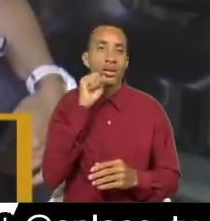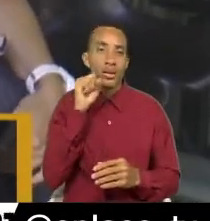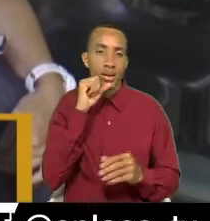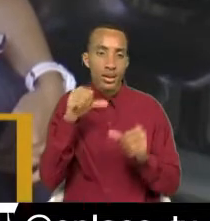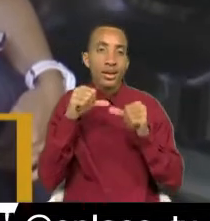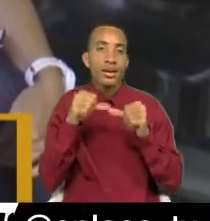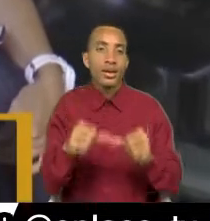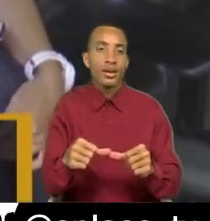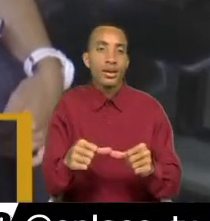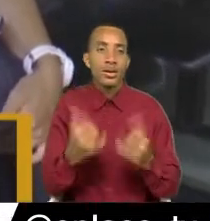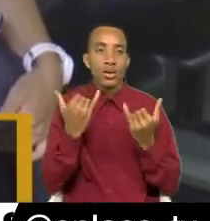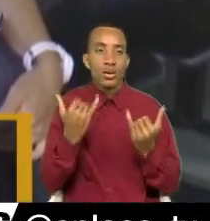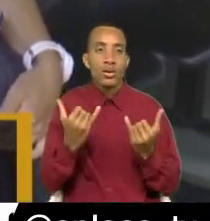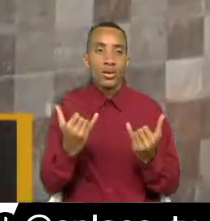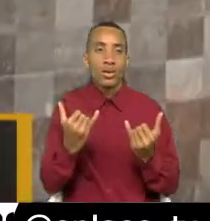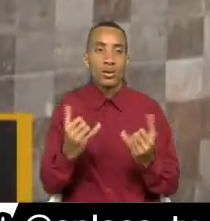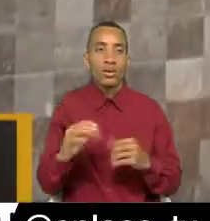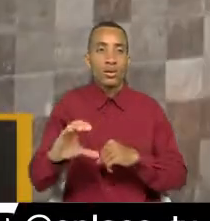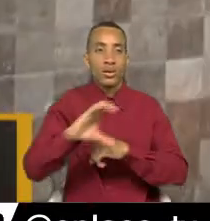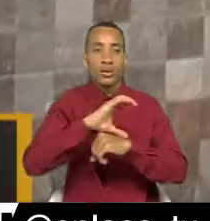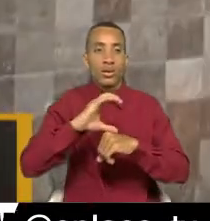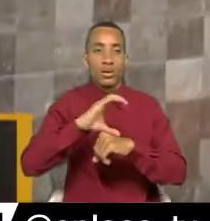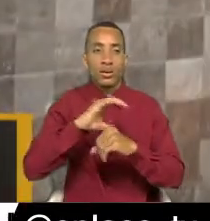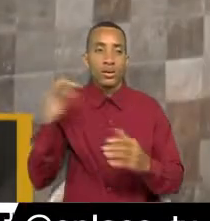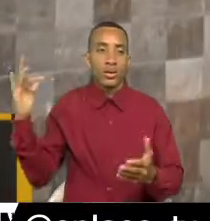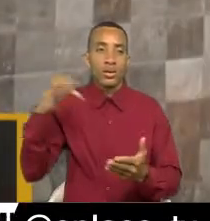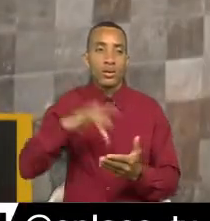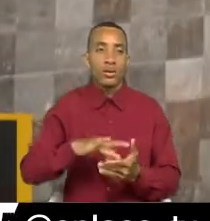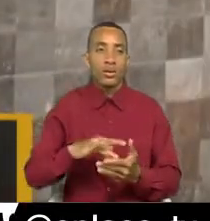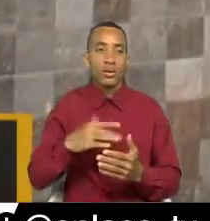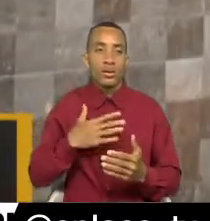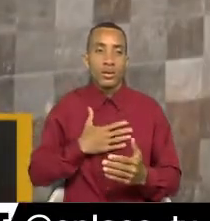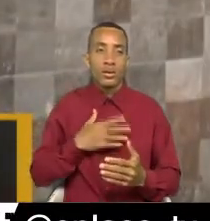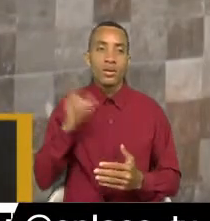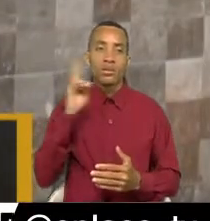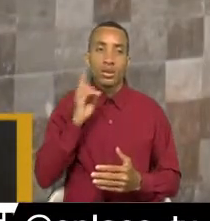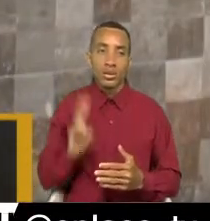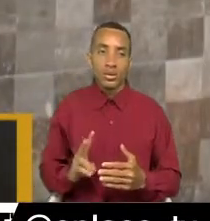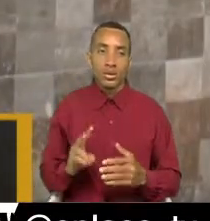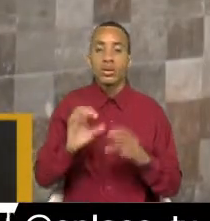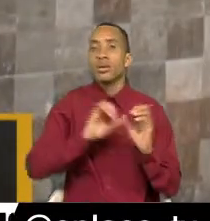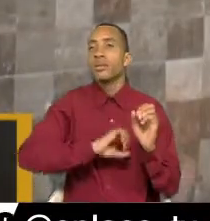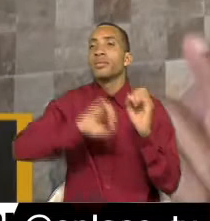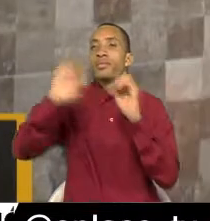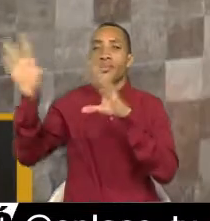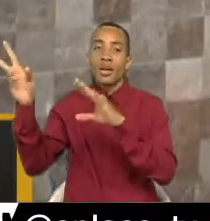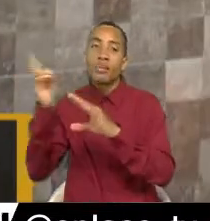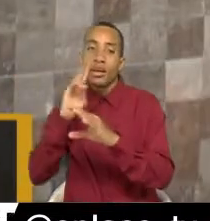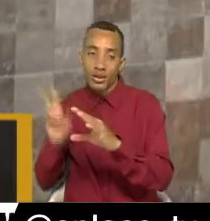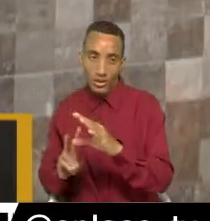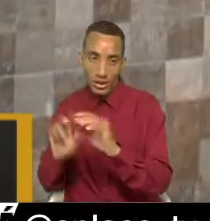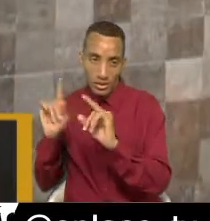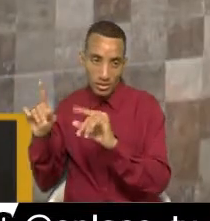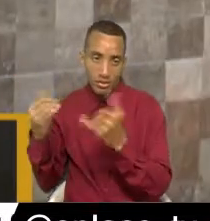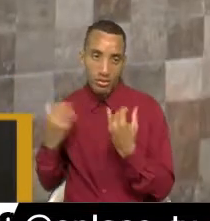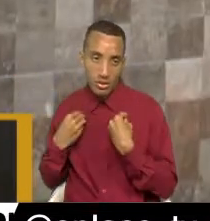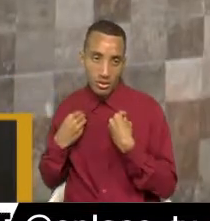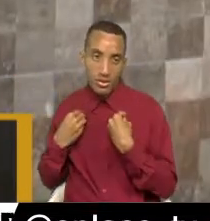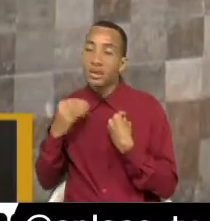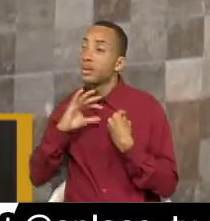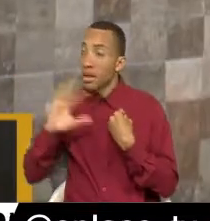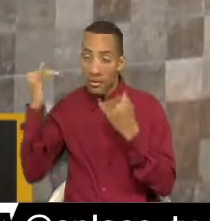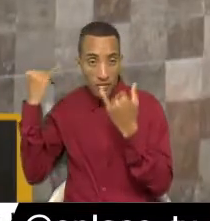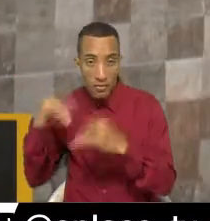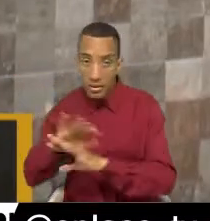por eso hoy vive en la ciudad. De Venezuela, tengo muchos años viviendo en Venezuela, estoy radicado allá, tengo mi familia allá